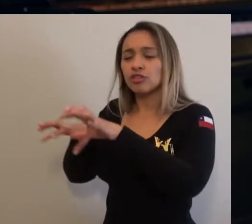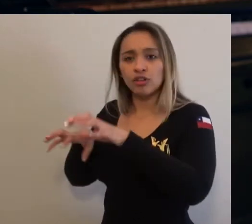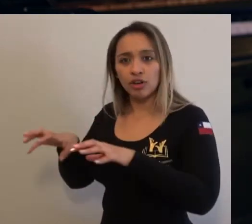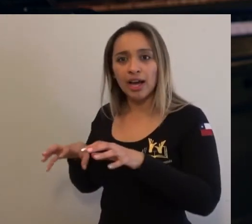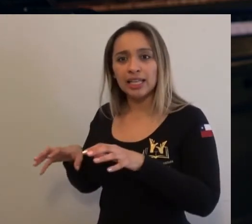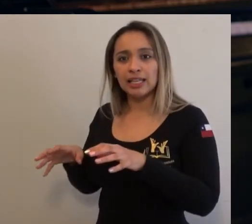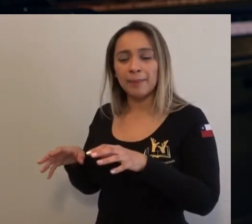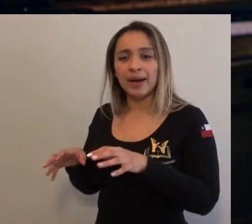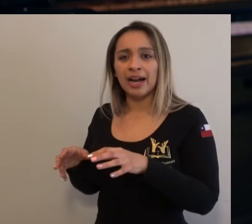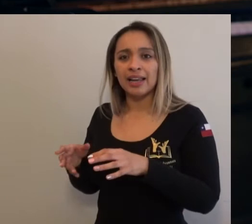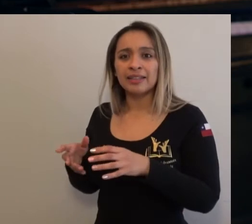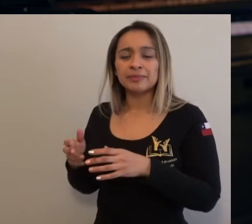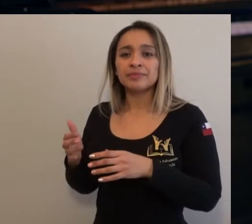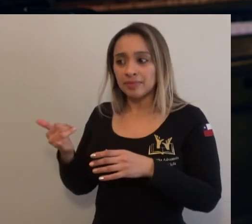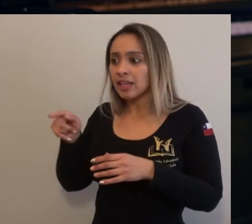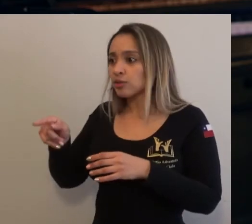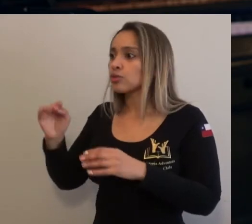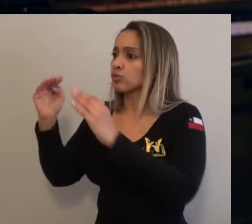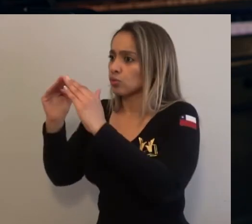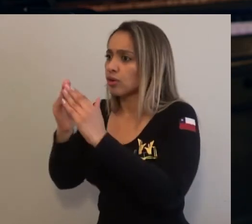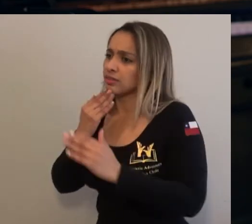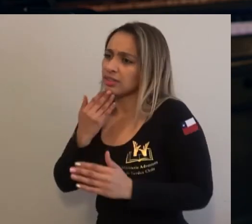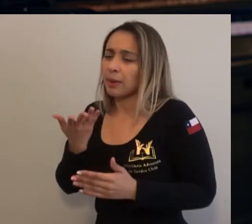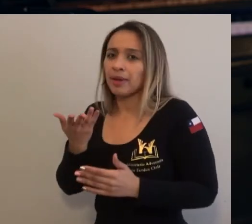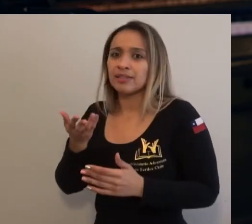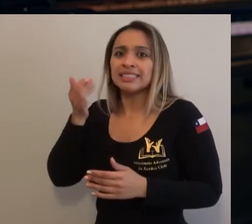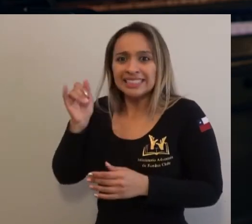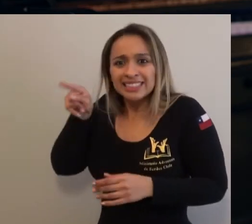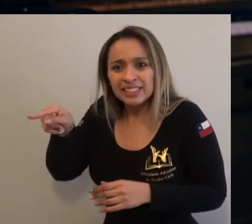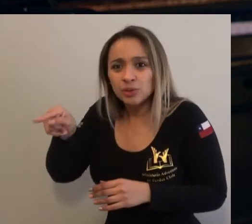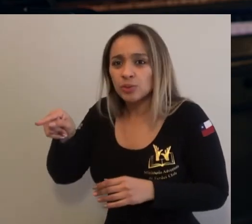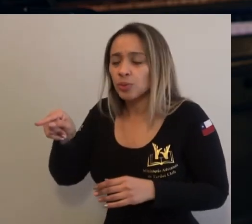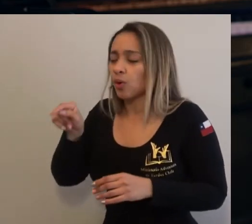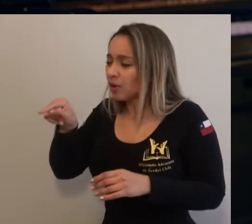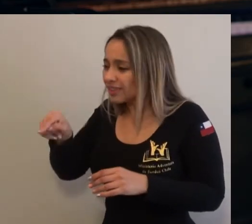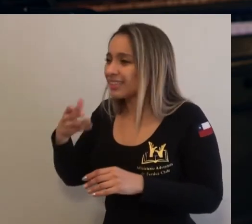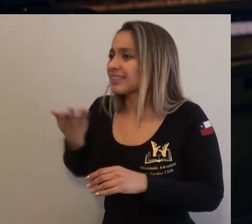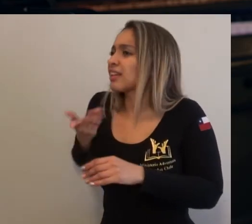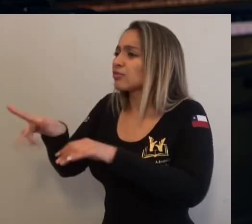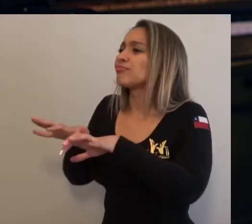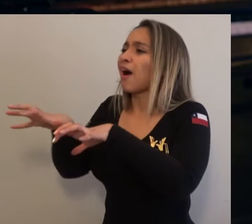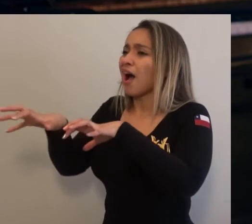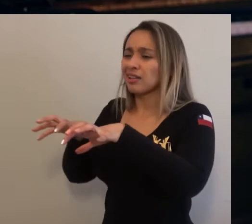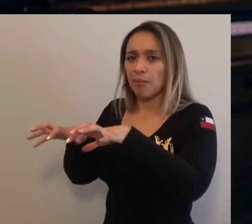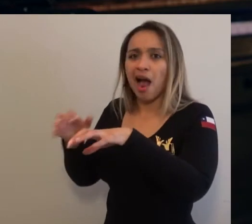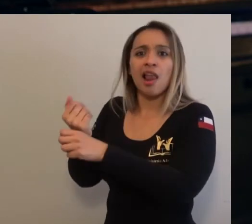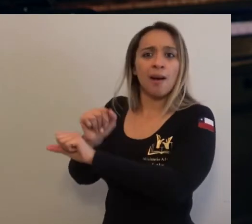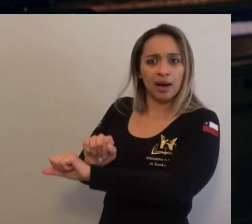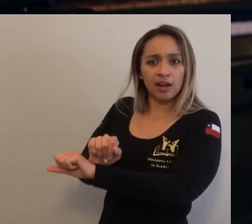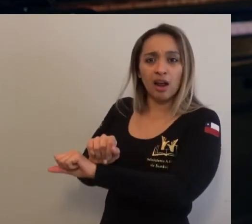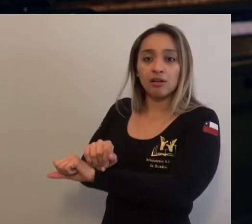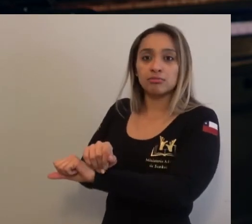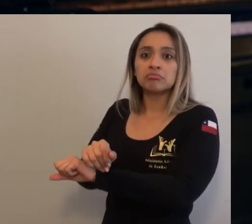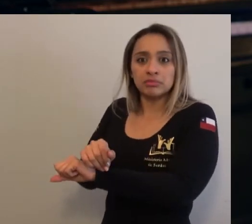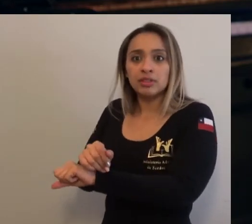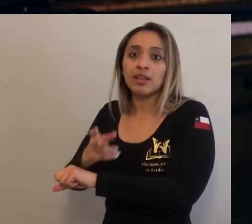quizás eran allí parte de su hogar. Entonces, si ese animal que estaba atado,